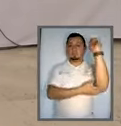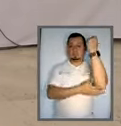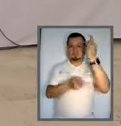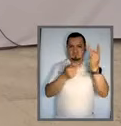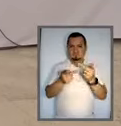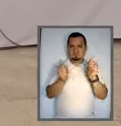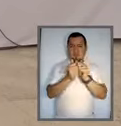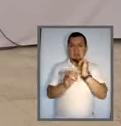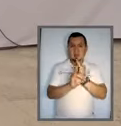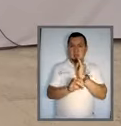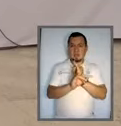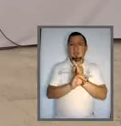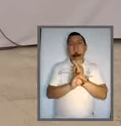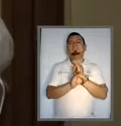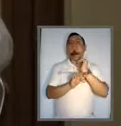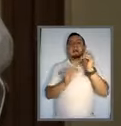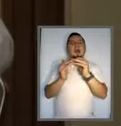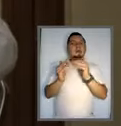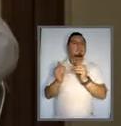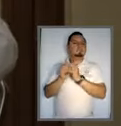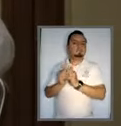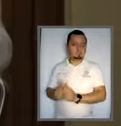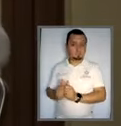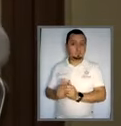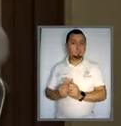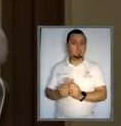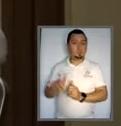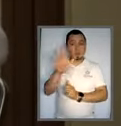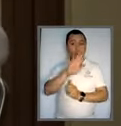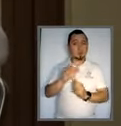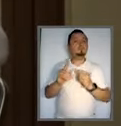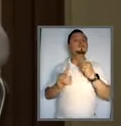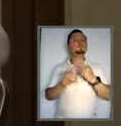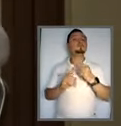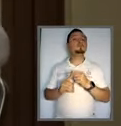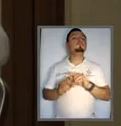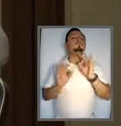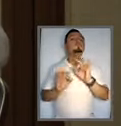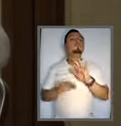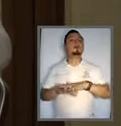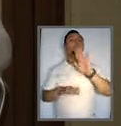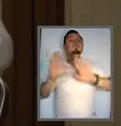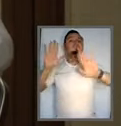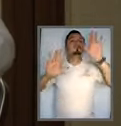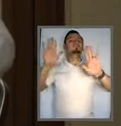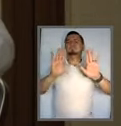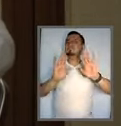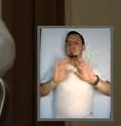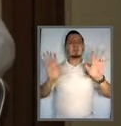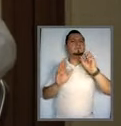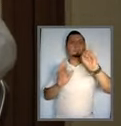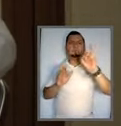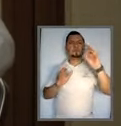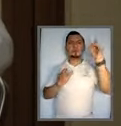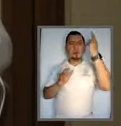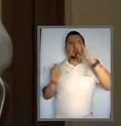que están usando para educación a distancia. Y sin duda se suman a la disposición del gobernador de terminar así todo este